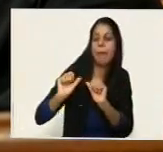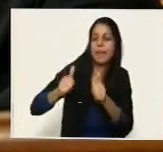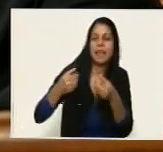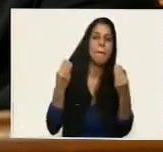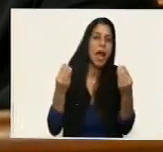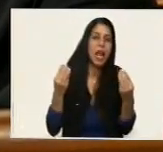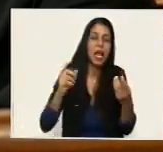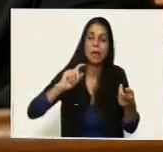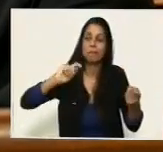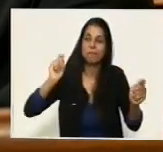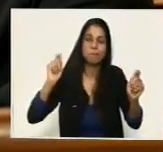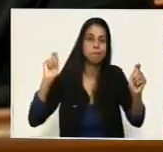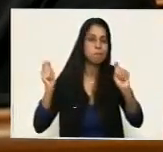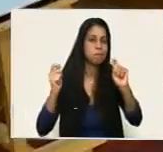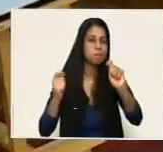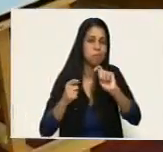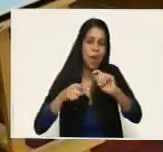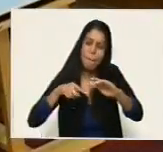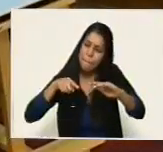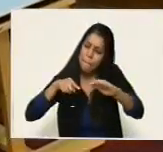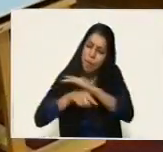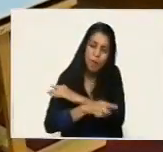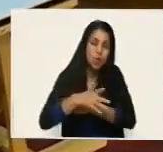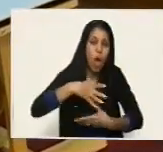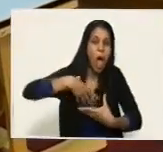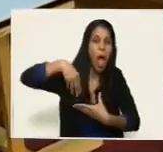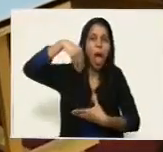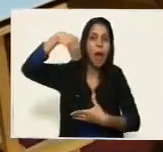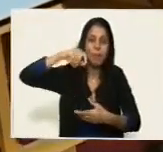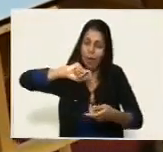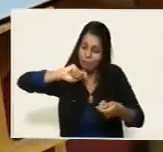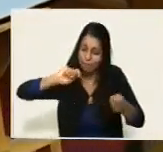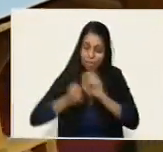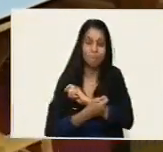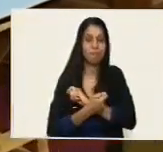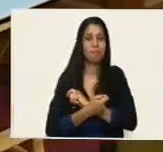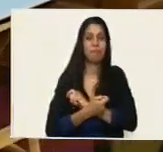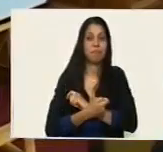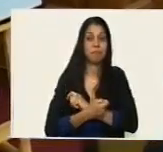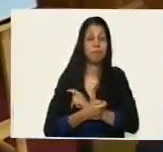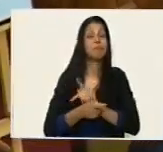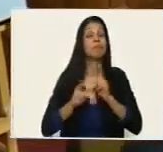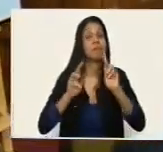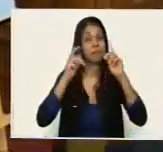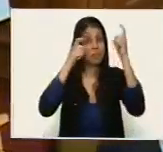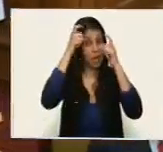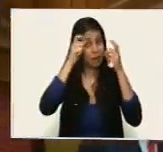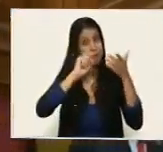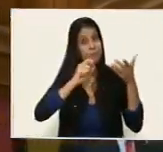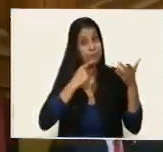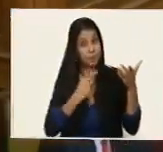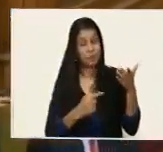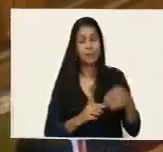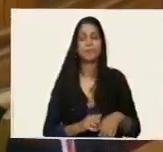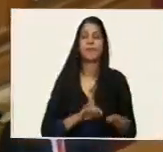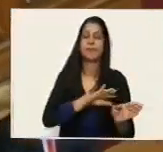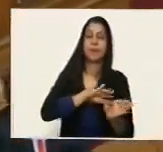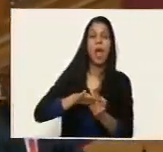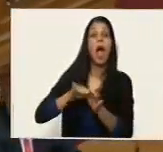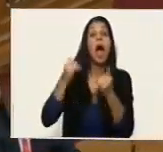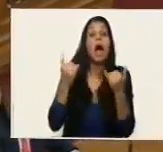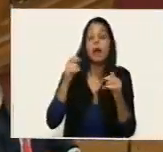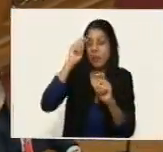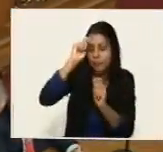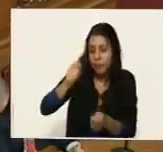fondo, hasta el alma, hasta la médula, cierro comillas. Tengo a honra dirigirme a usted en la